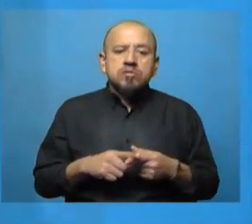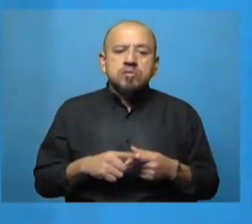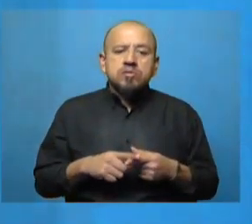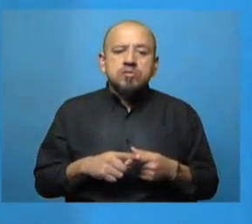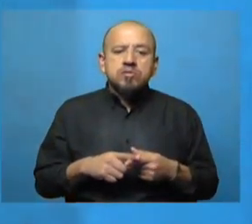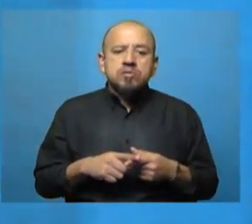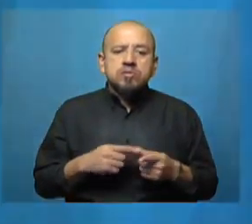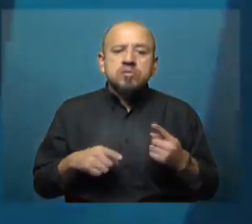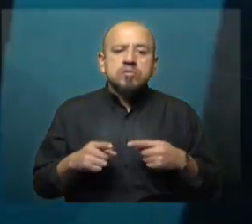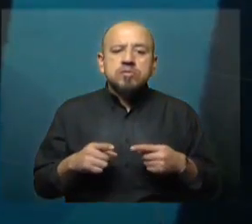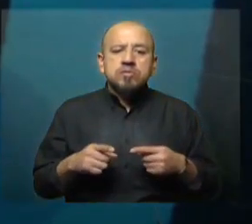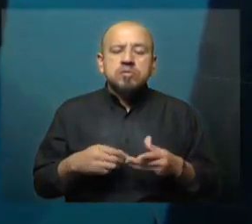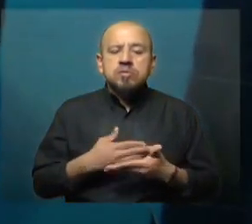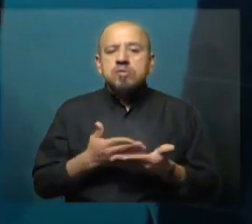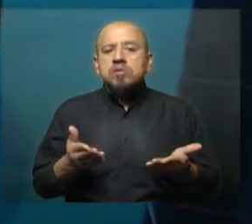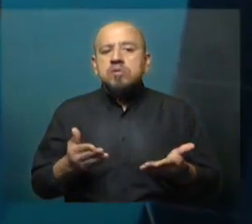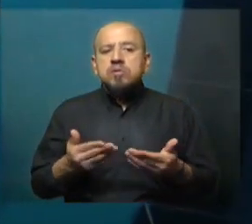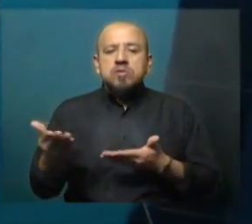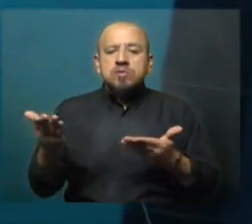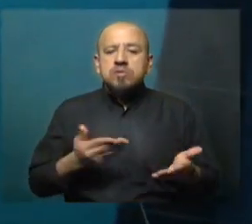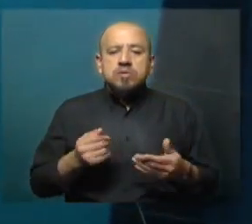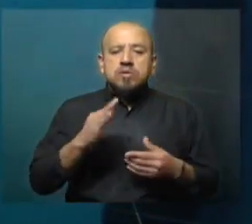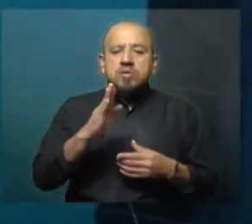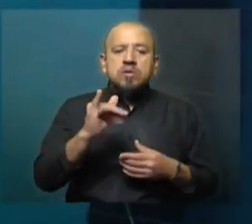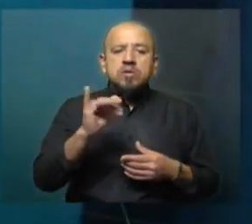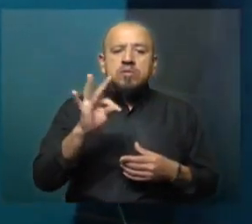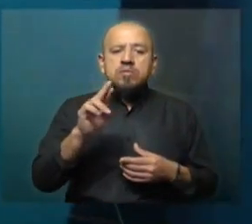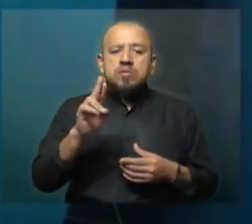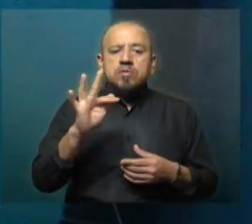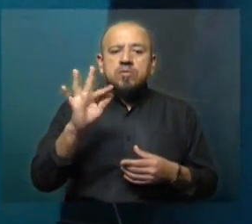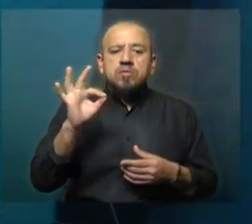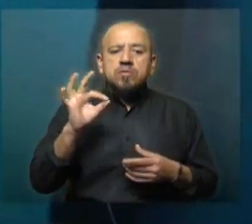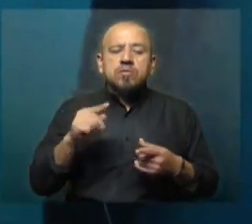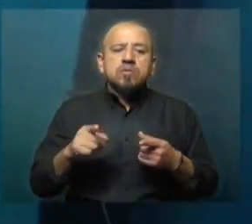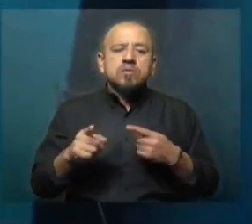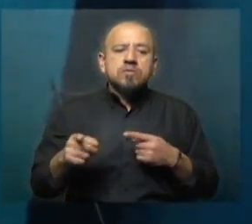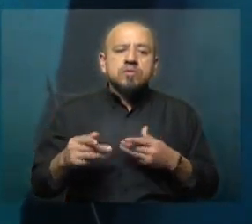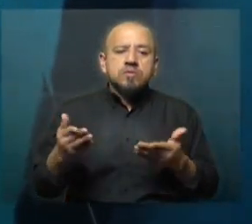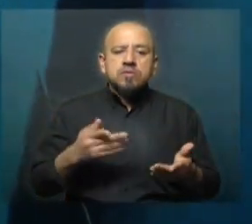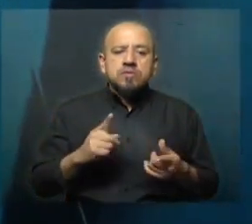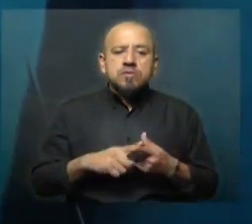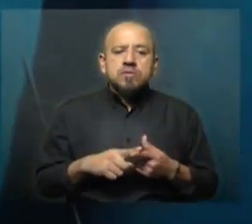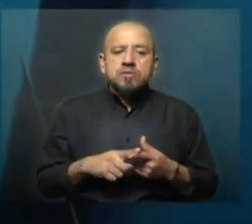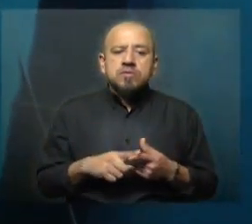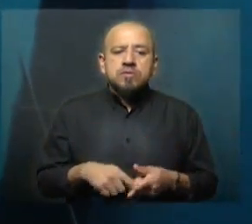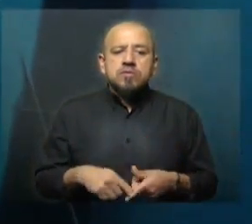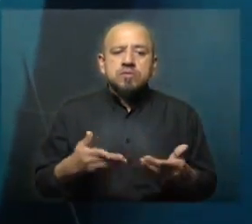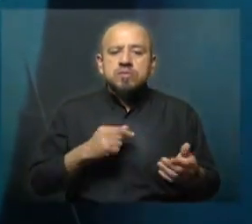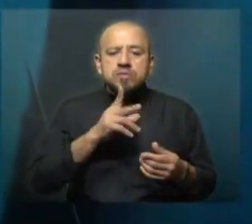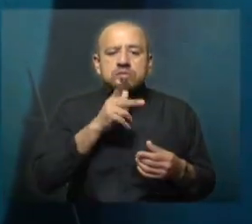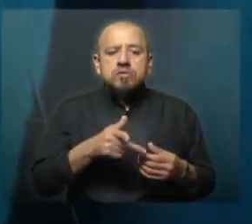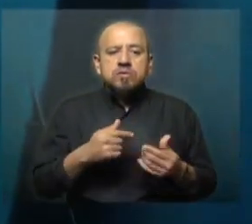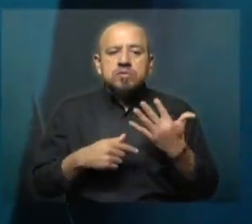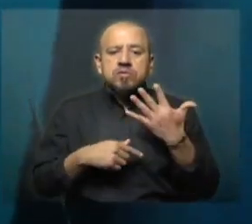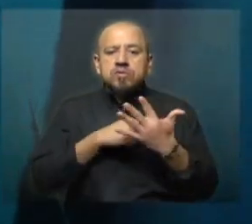para presentar el disco límite al Pitufo Lombardo que bueno espectacular y después mis hijos a los cinco